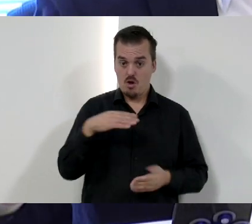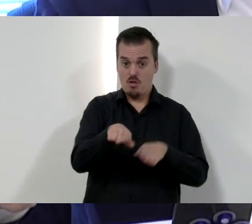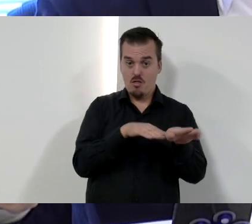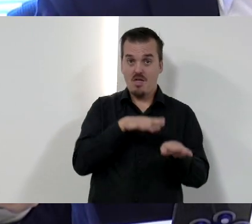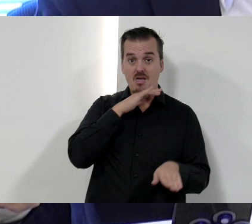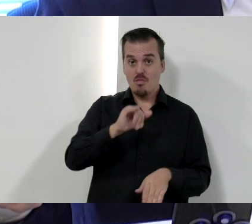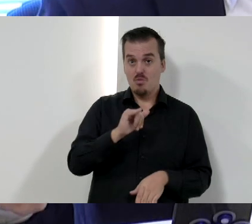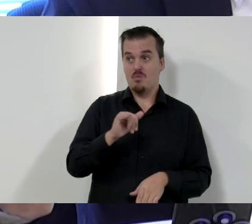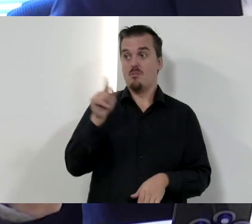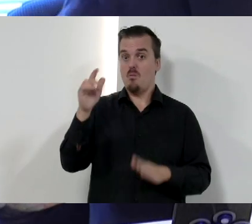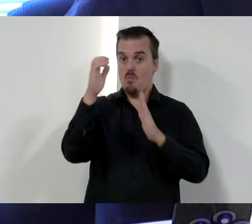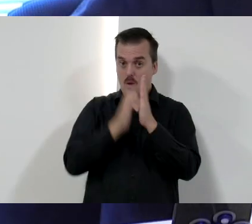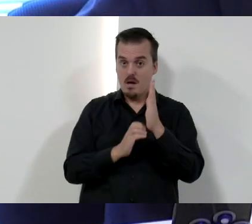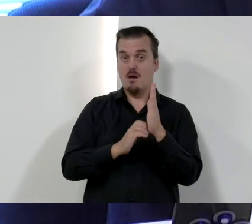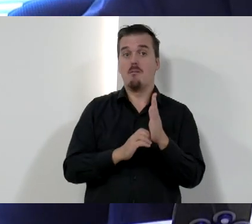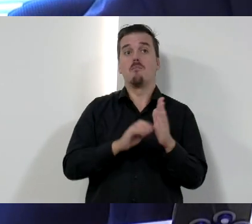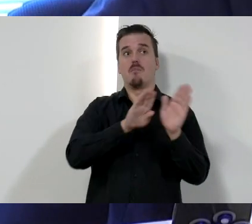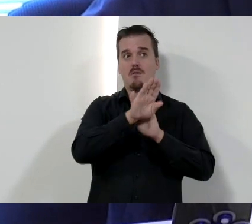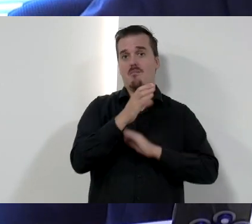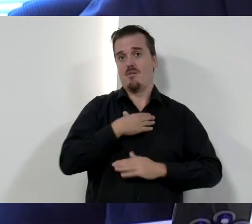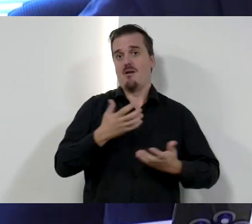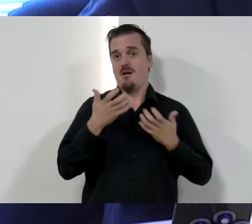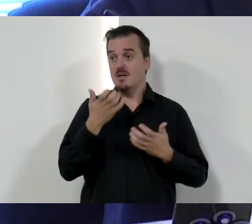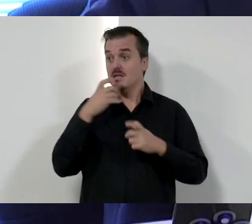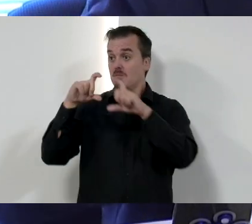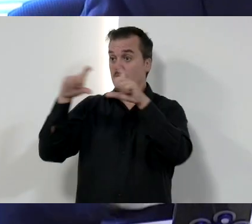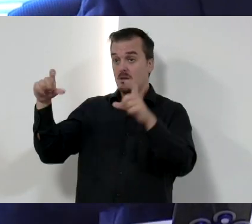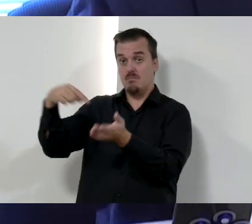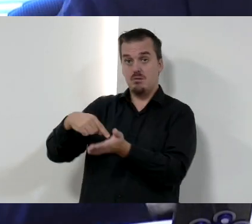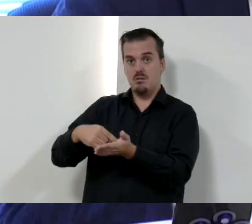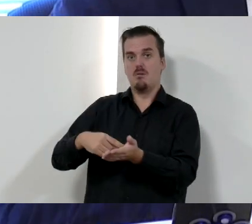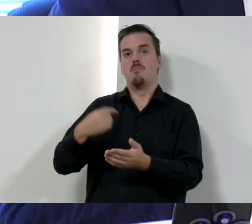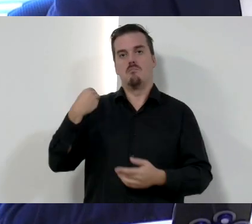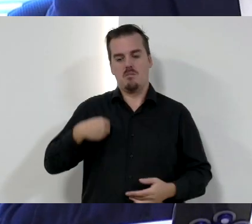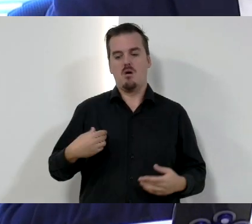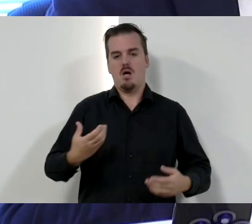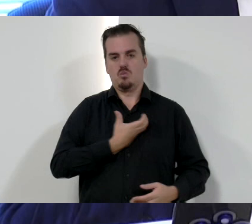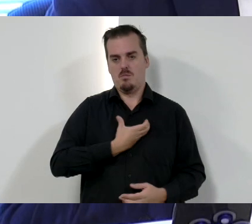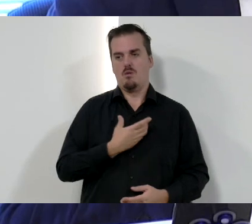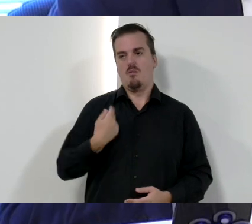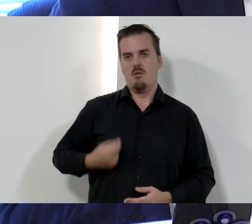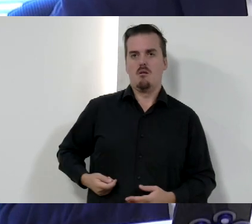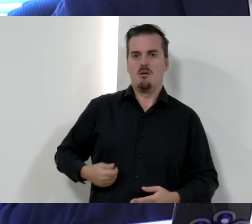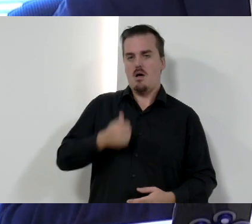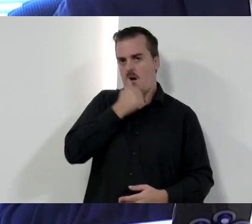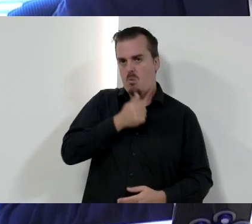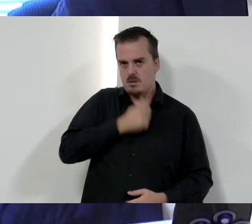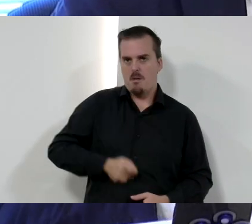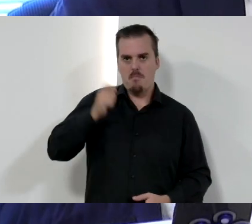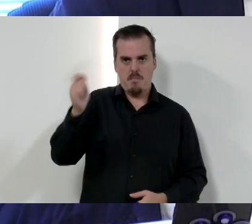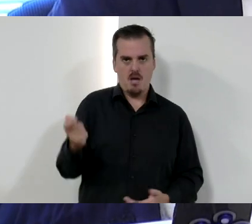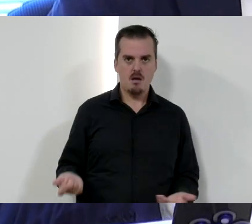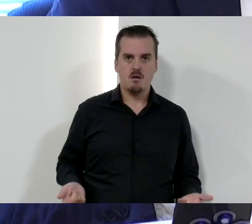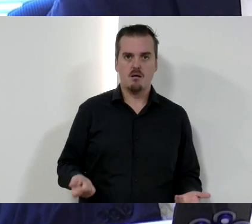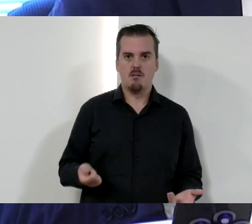pagarán menos zona azul y si las empresas reclaman algo, que sean los riñones del ayuntamiento los que lo soporten. Porque usted lo que no puede hacer es